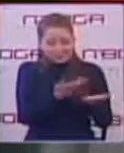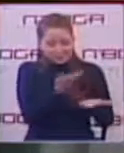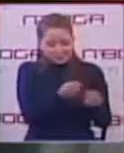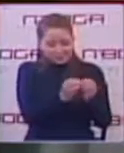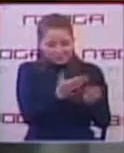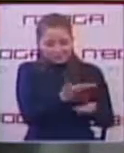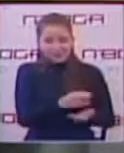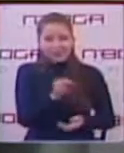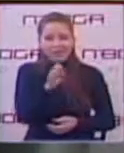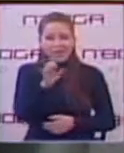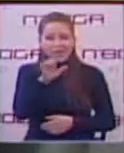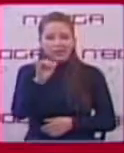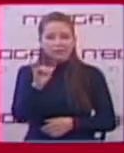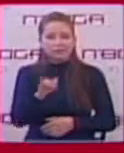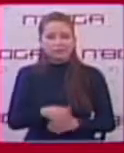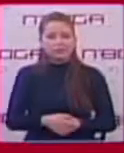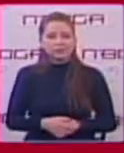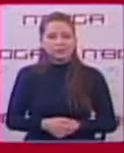con Nelly.